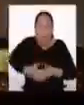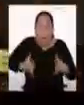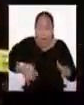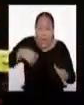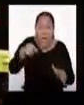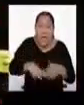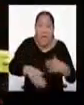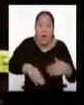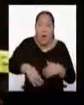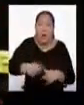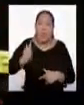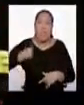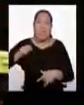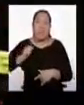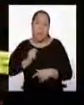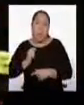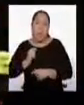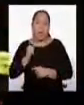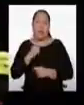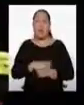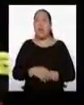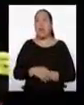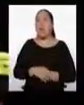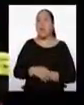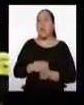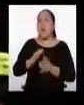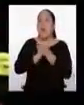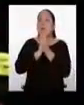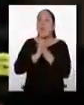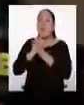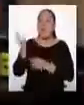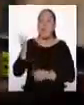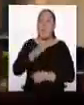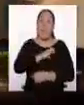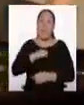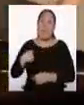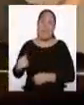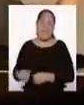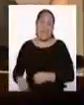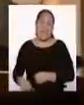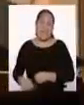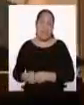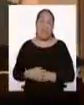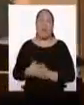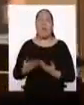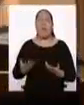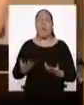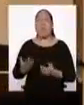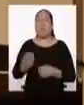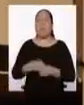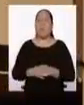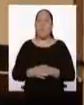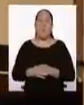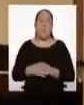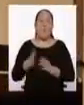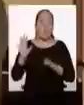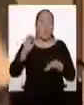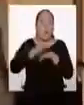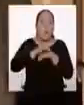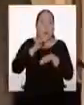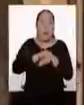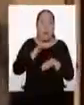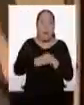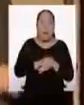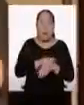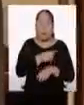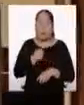Y con mi amigo Shuhan Rao, sí, eso fue una película de comedia porque su chino su inglés era chino y mi